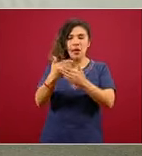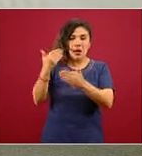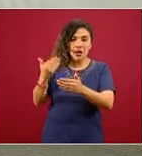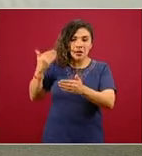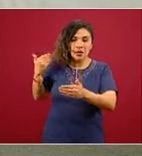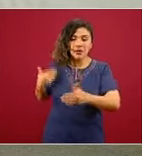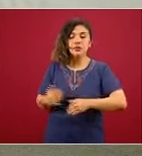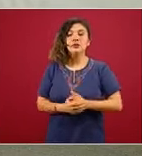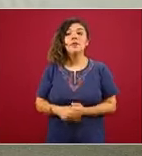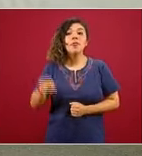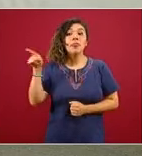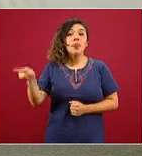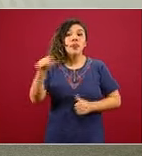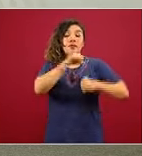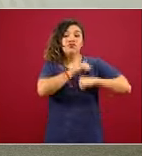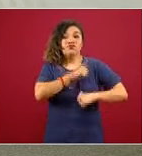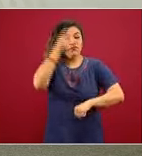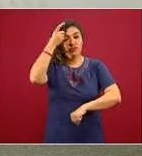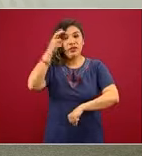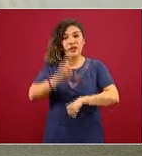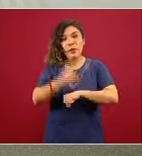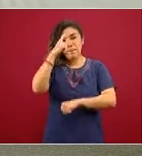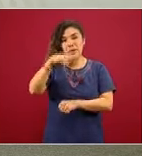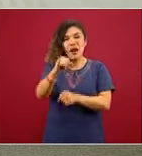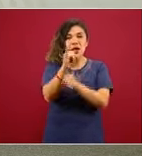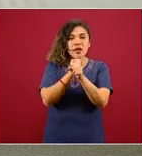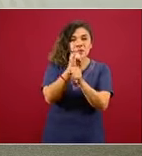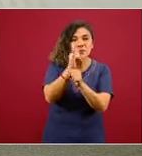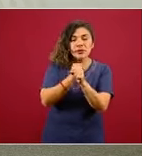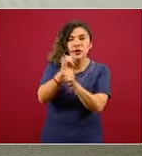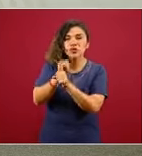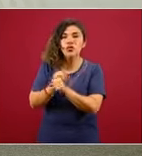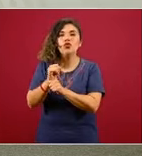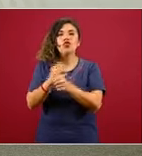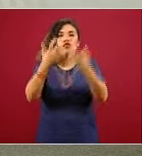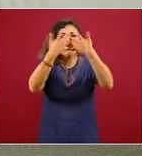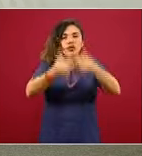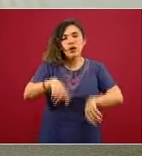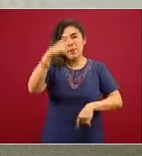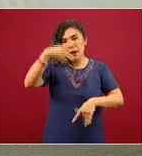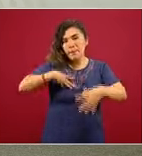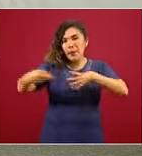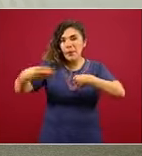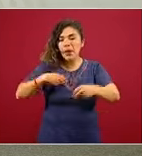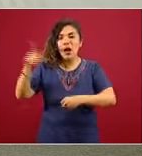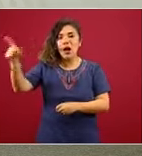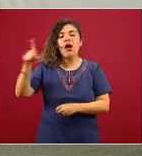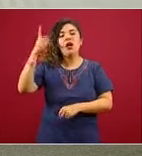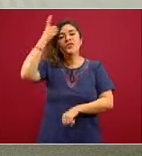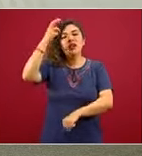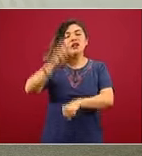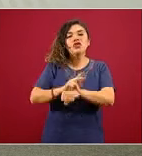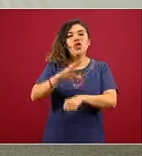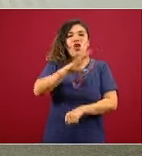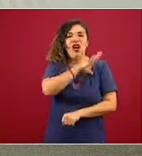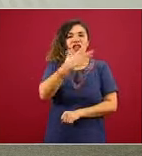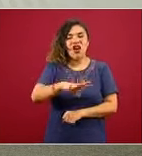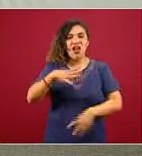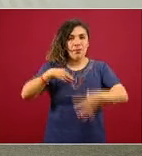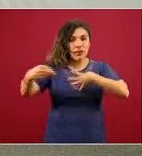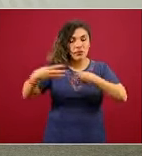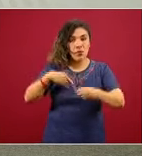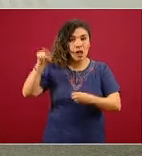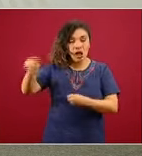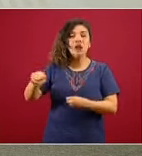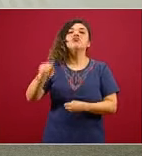previas. Ella es la directora de investigación operativa epidemiológica en la Dirección General de Epidemiología, quien